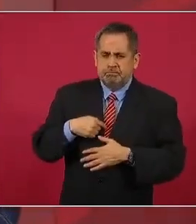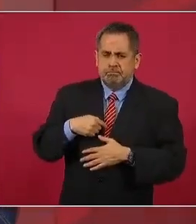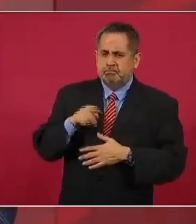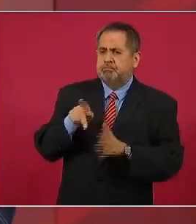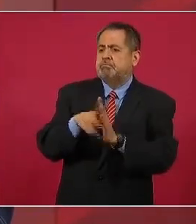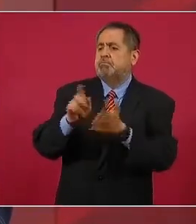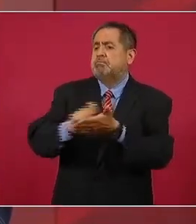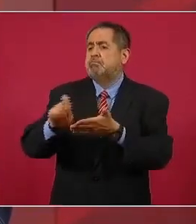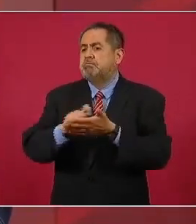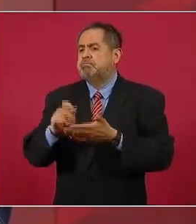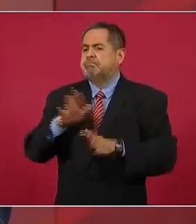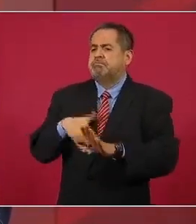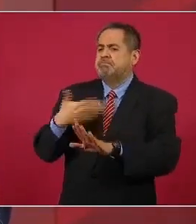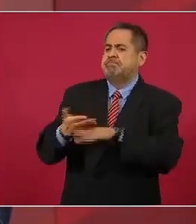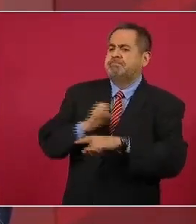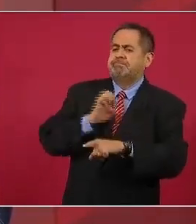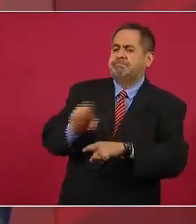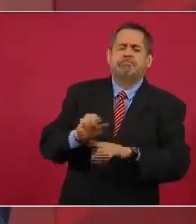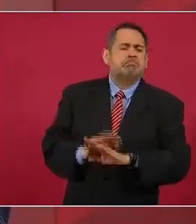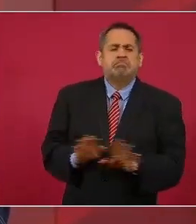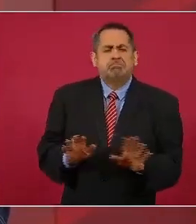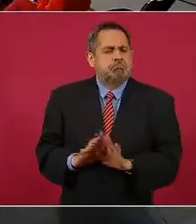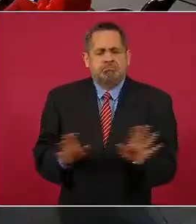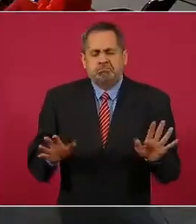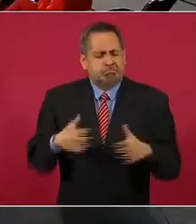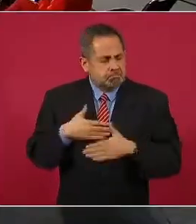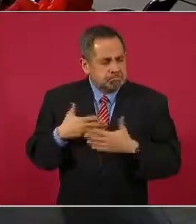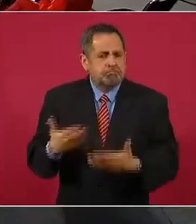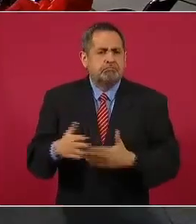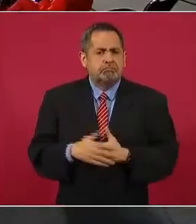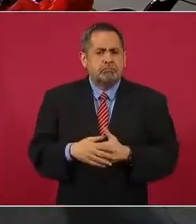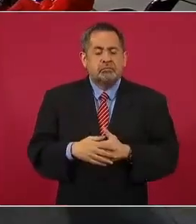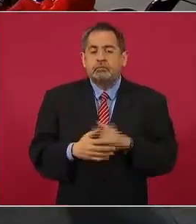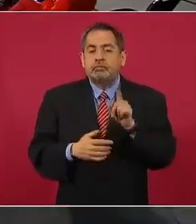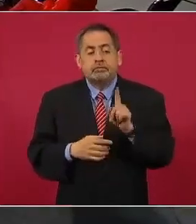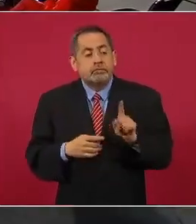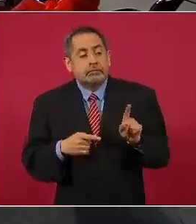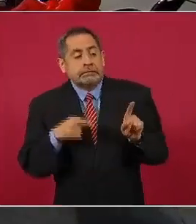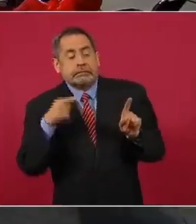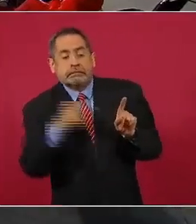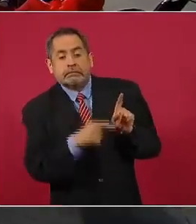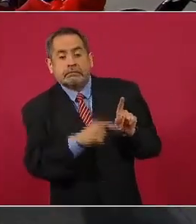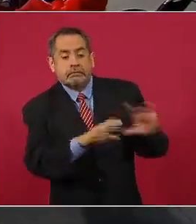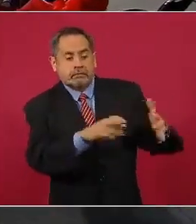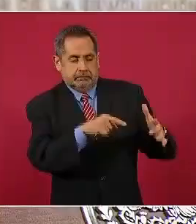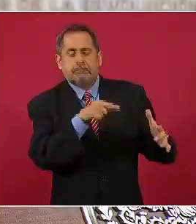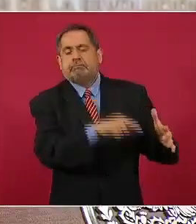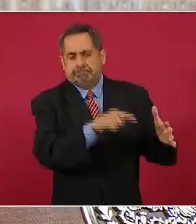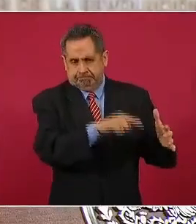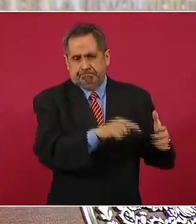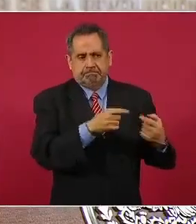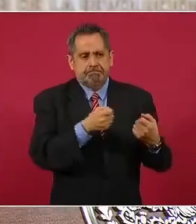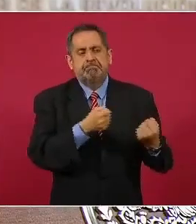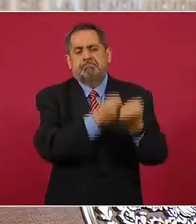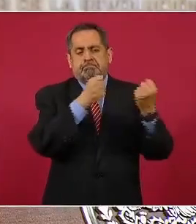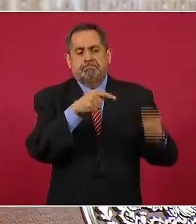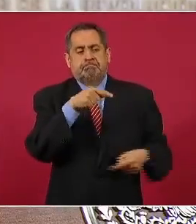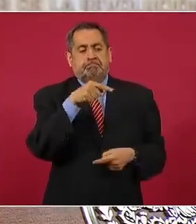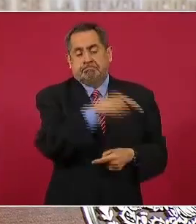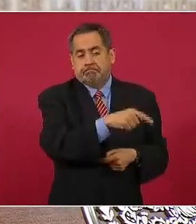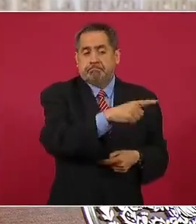contra de los periodistas. Yo estoy en contra de quienes